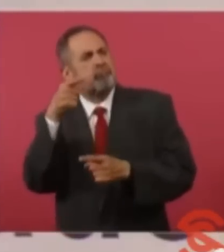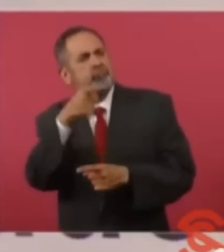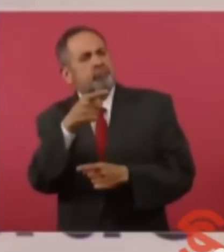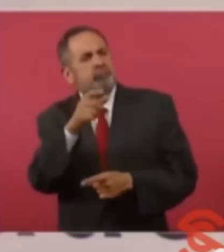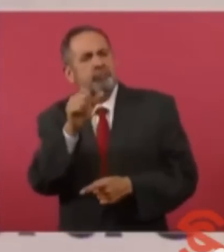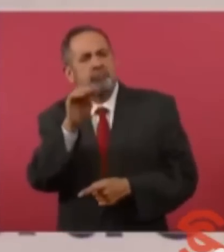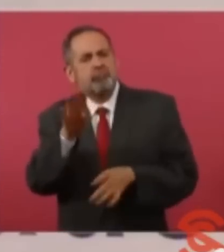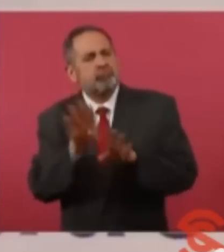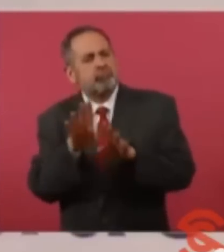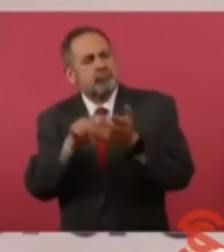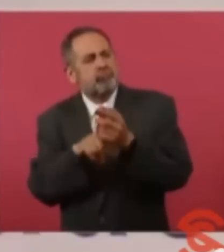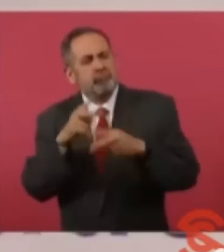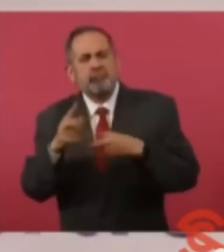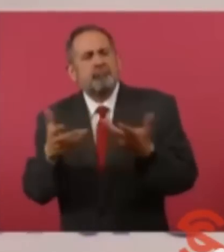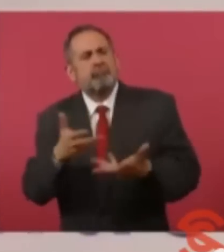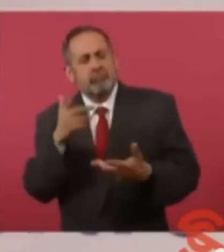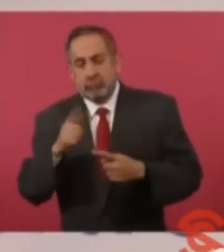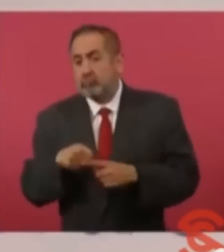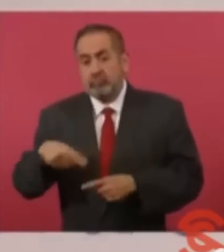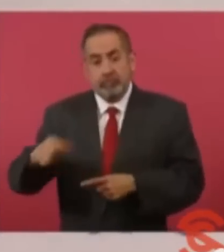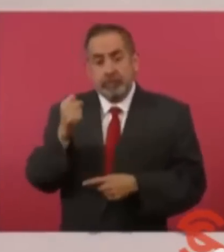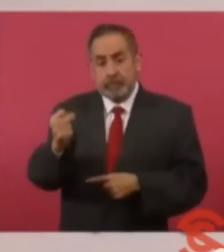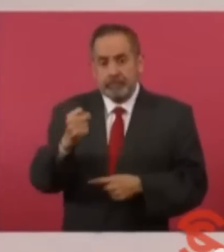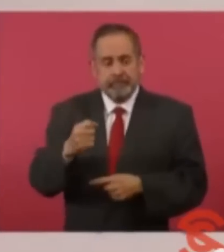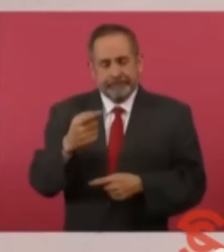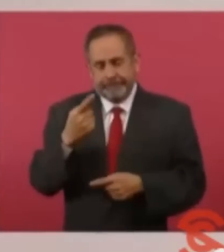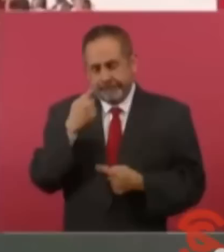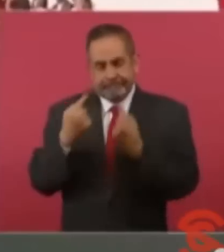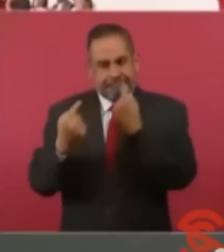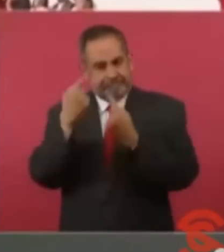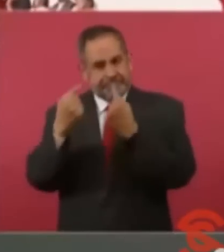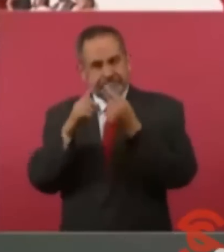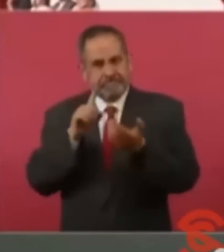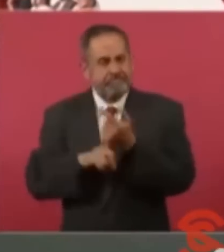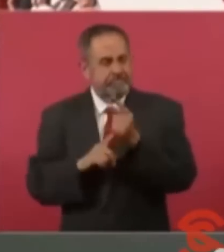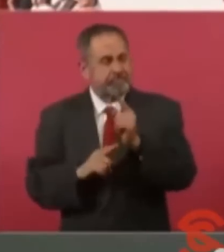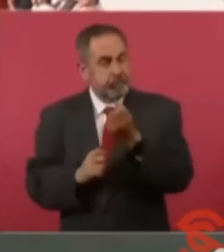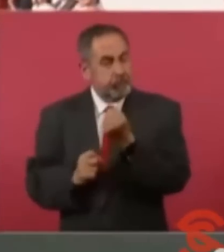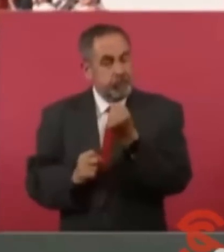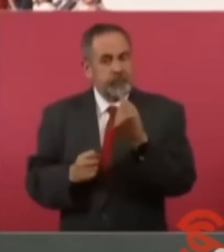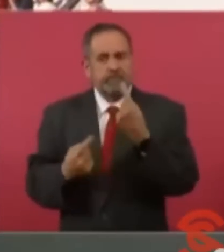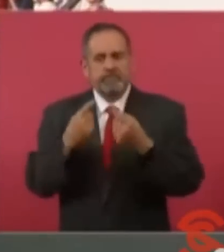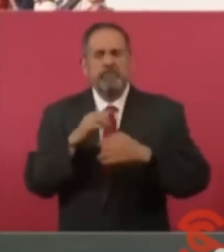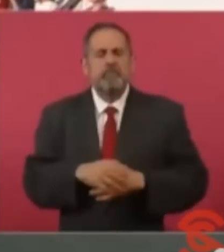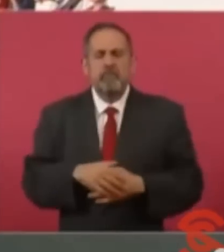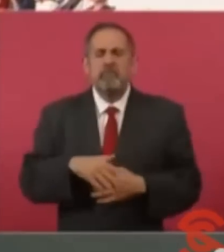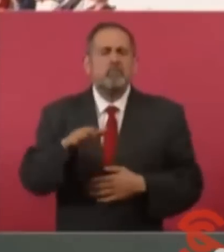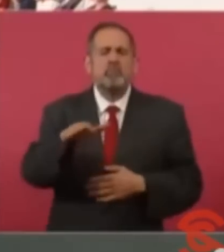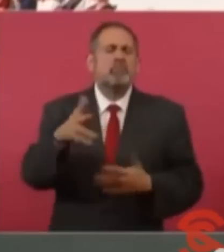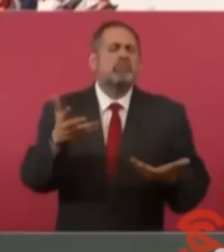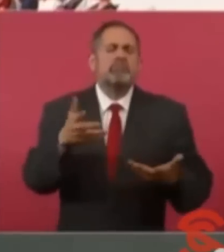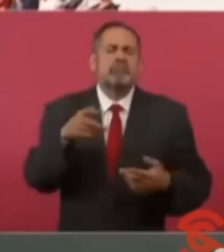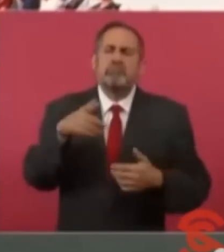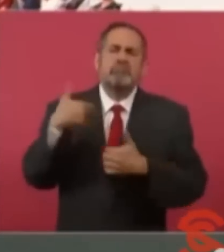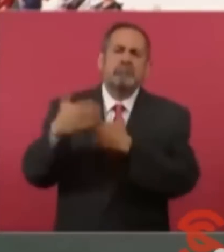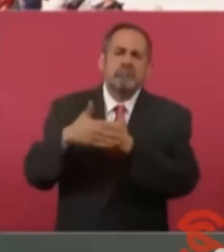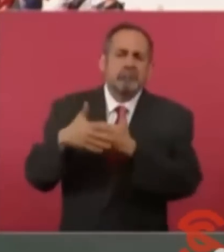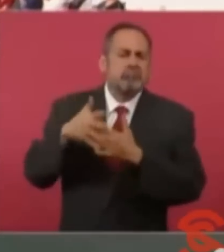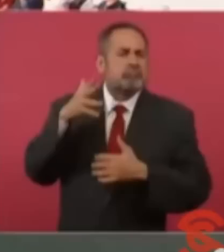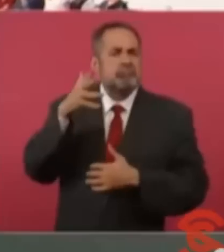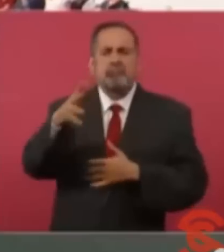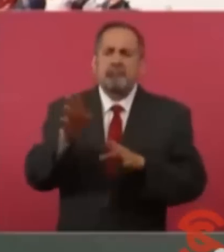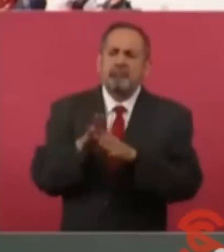porque eran muy exigentes con nosotros. Pero ¿qué van a hacer? ¿Cuál es el